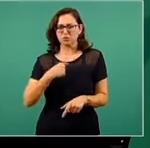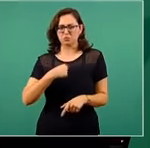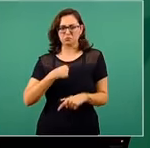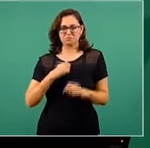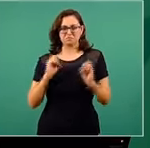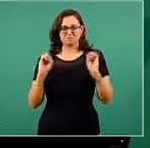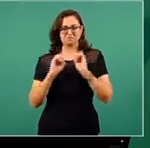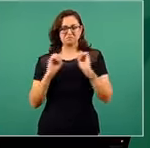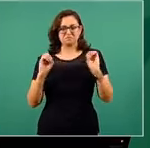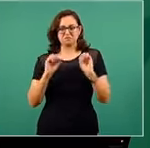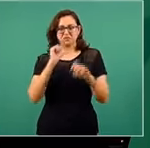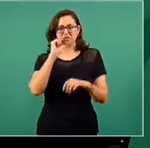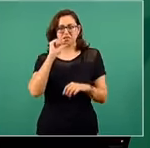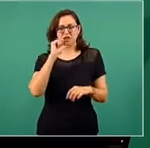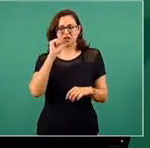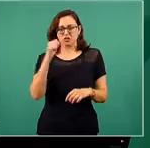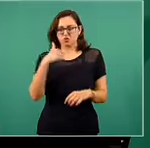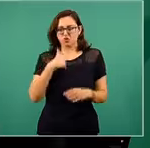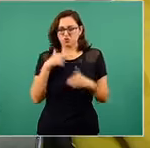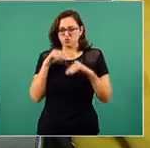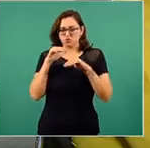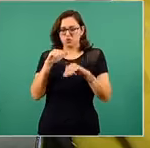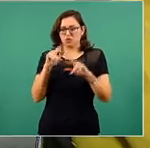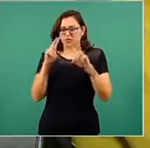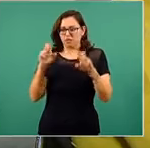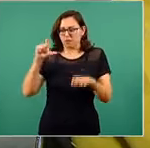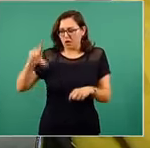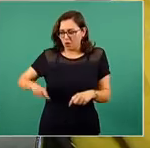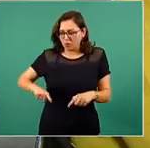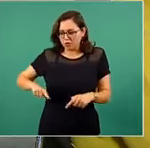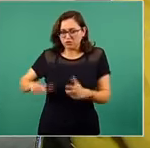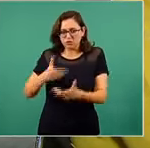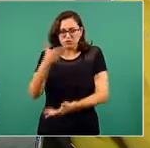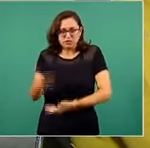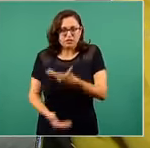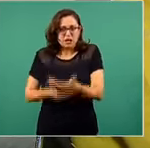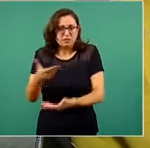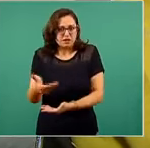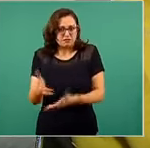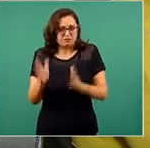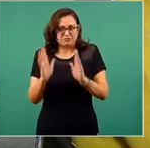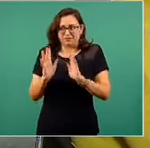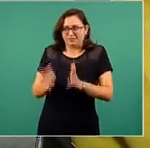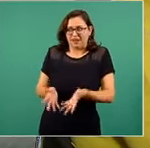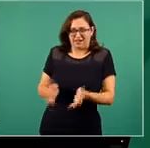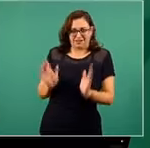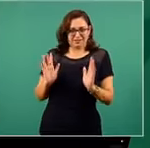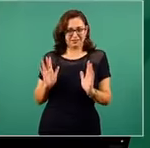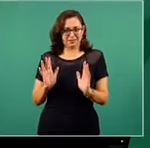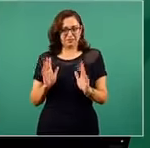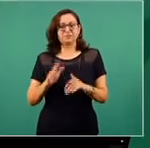nación. Digo respecto a la segunda pregunta. Ahora, el Seguro Popular,